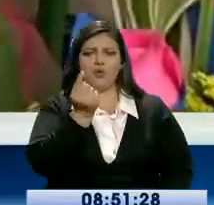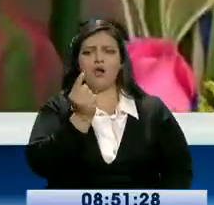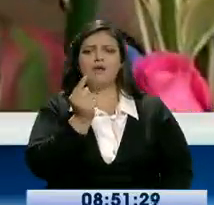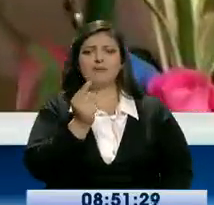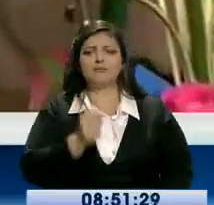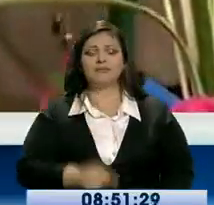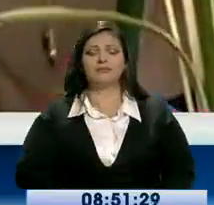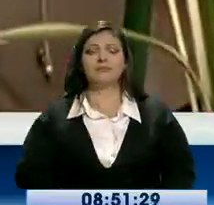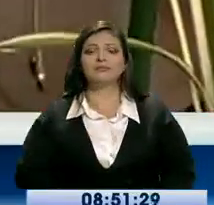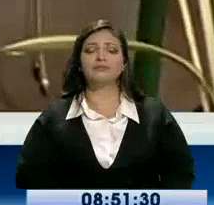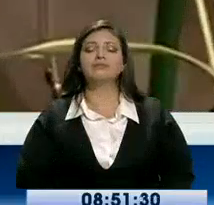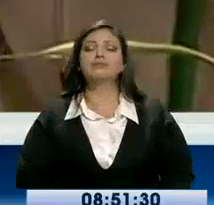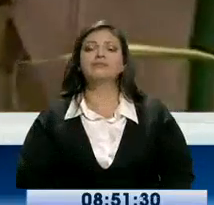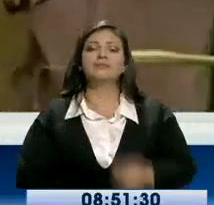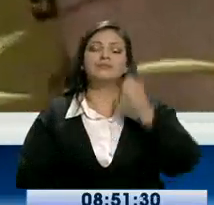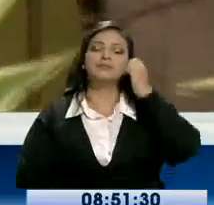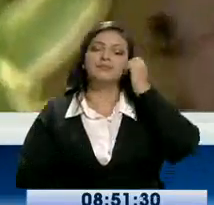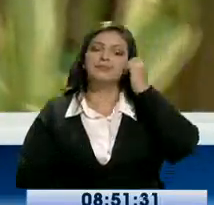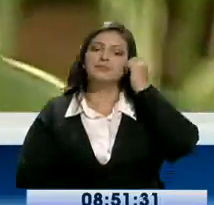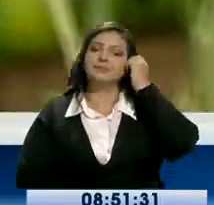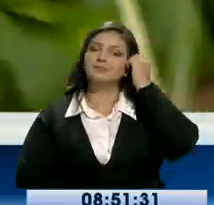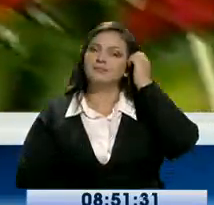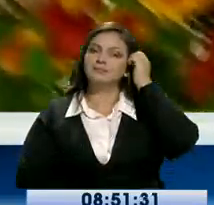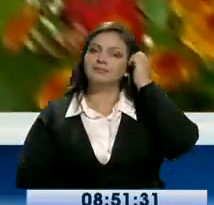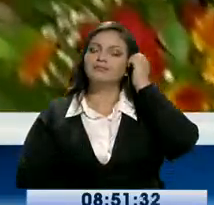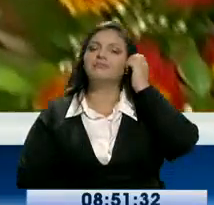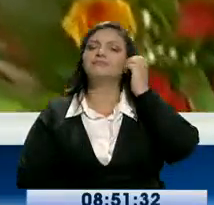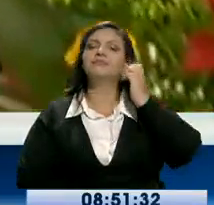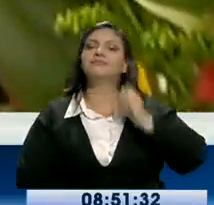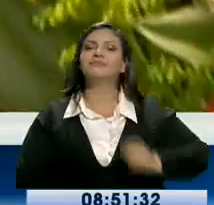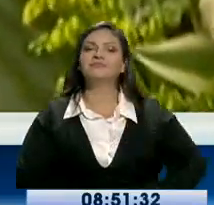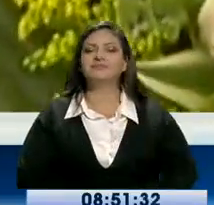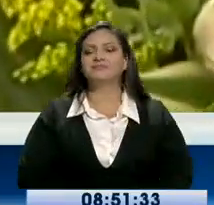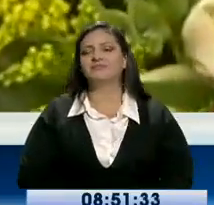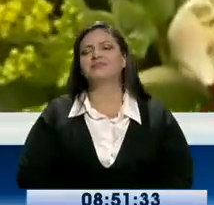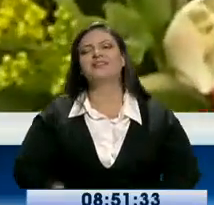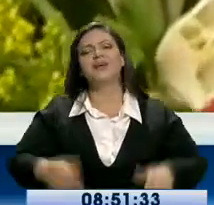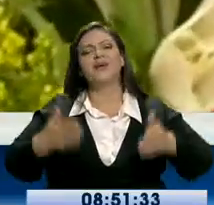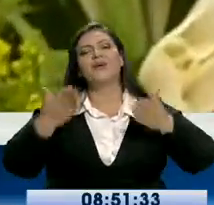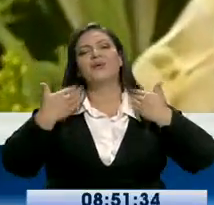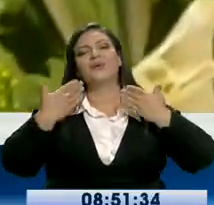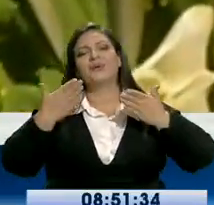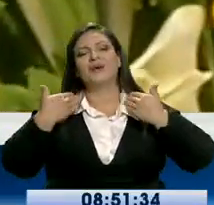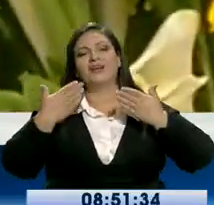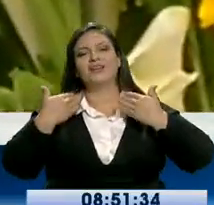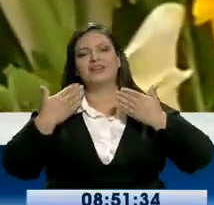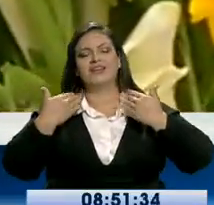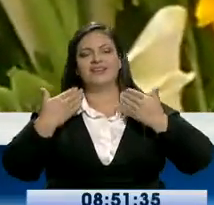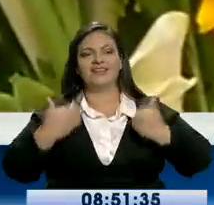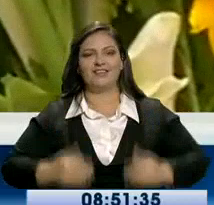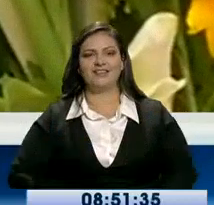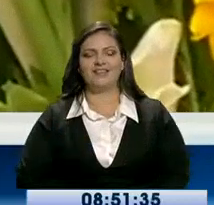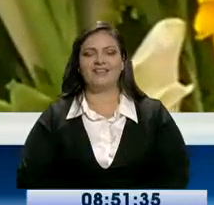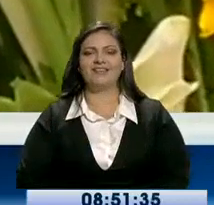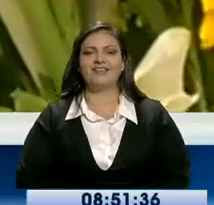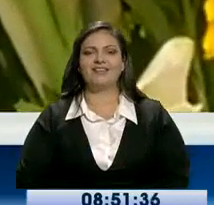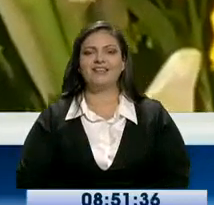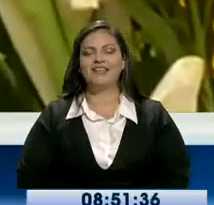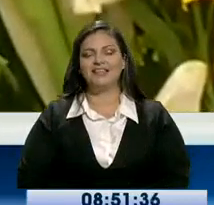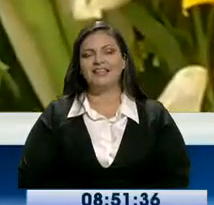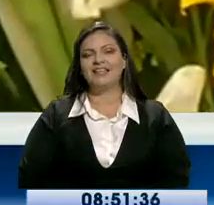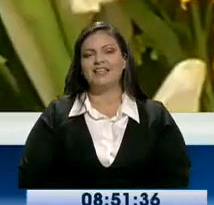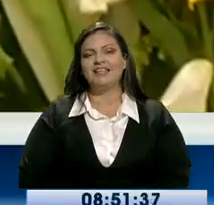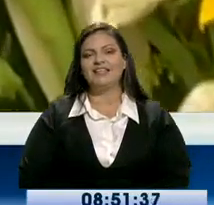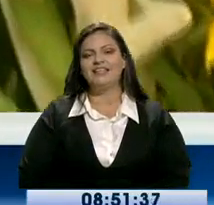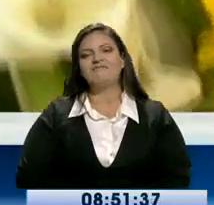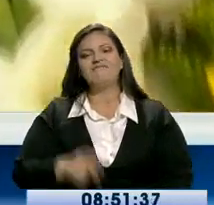Lo bueno para unos, malos para otros, la cultura del guayaquileño, especialmente del comerciante, el regateo. Somos bien flexibles, ¿no? De repente